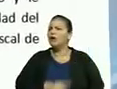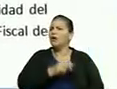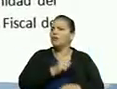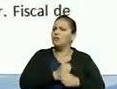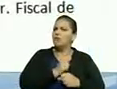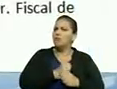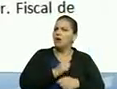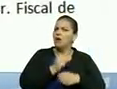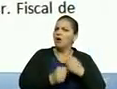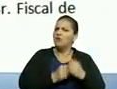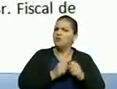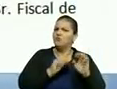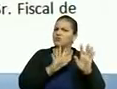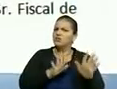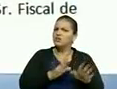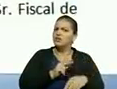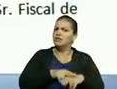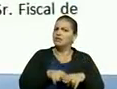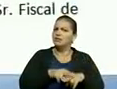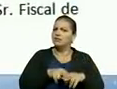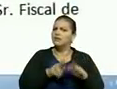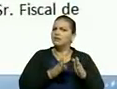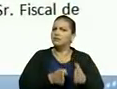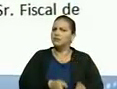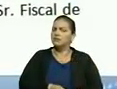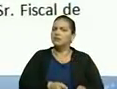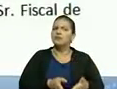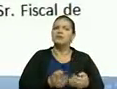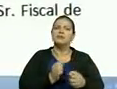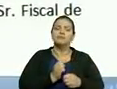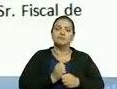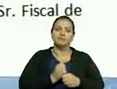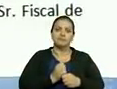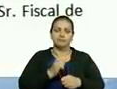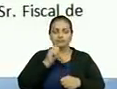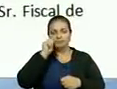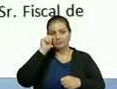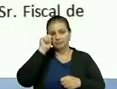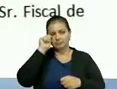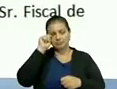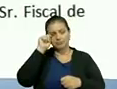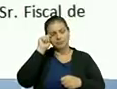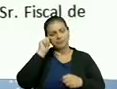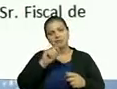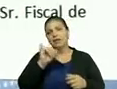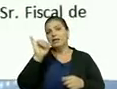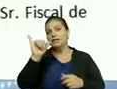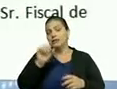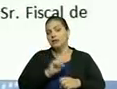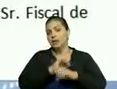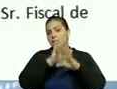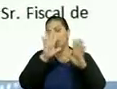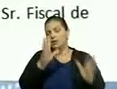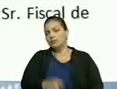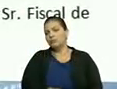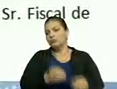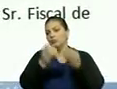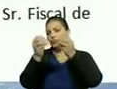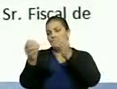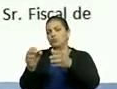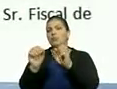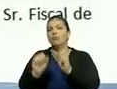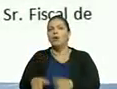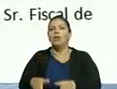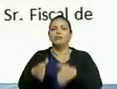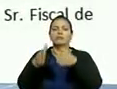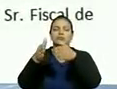parte policial, al llegar los gendarmes lo encontraron sin signos vitales. Por versión de los moradores, 3 sujetos